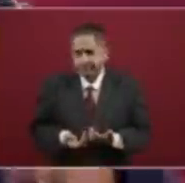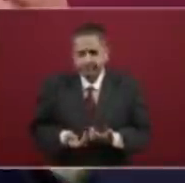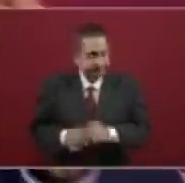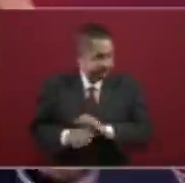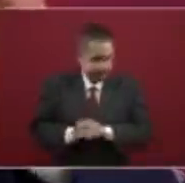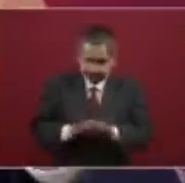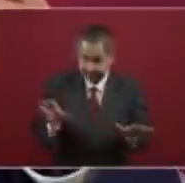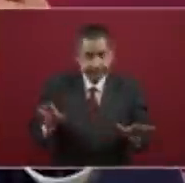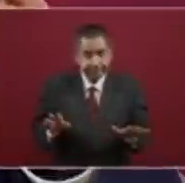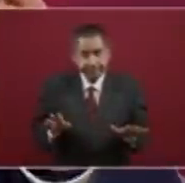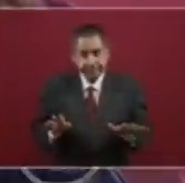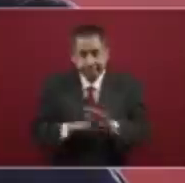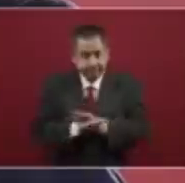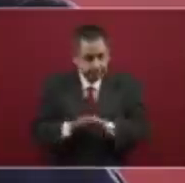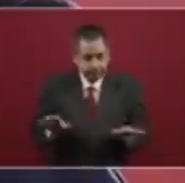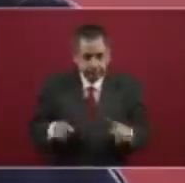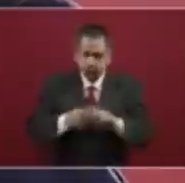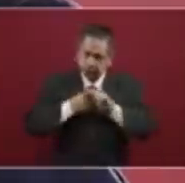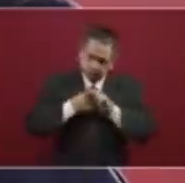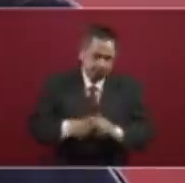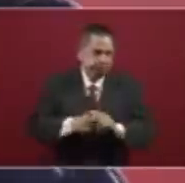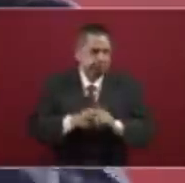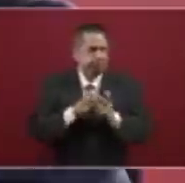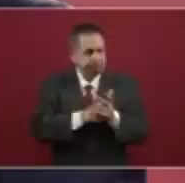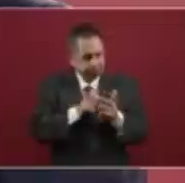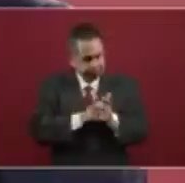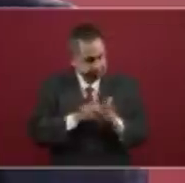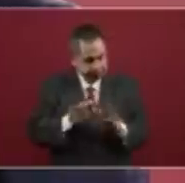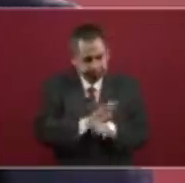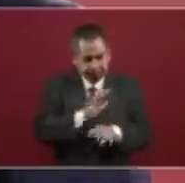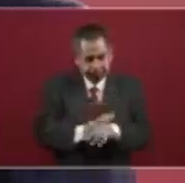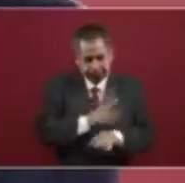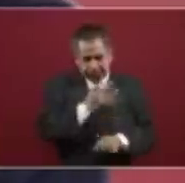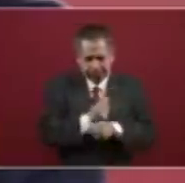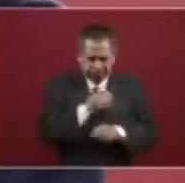ya empezamos con